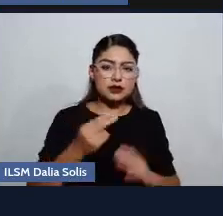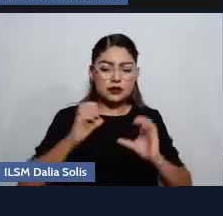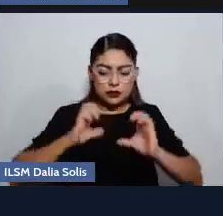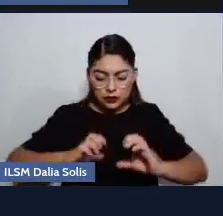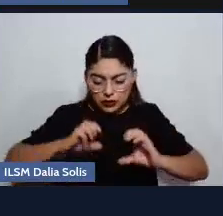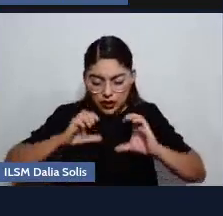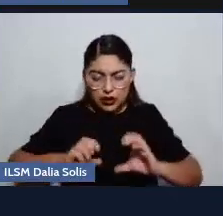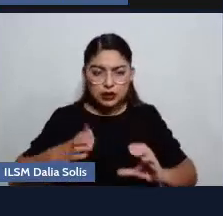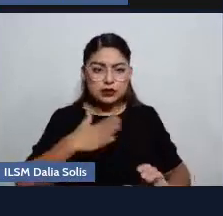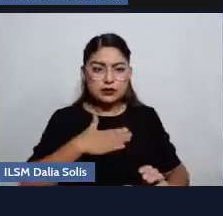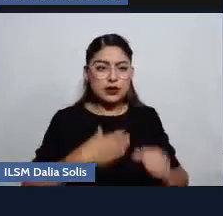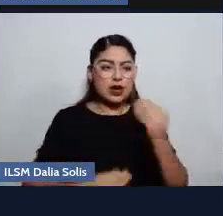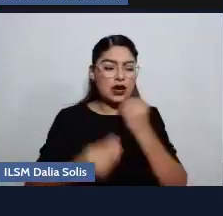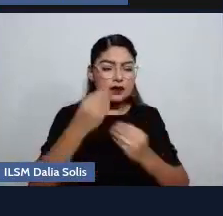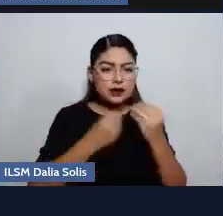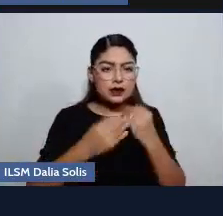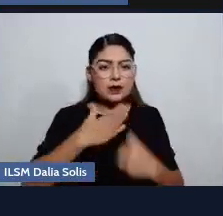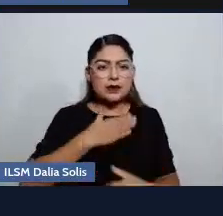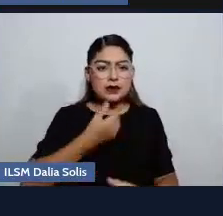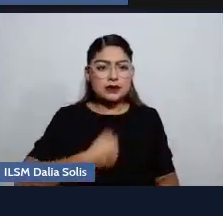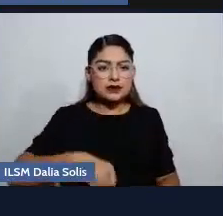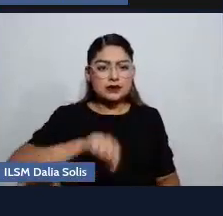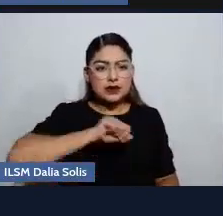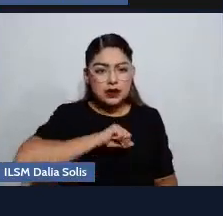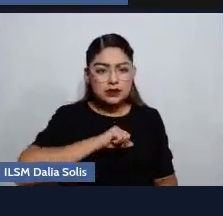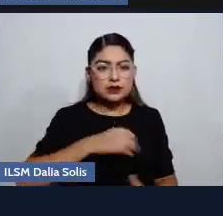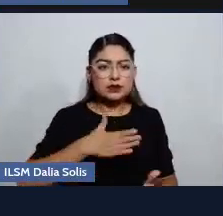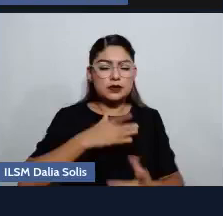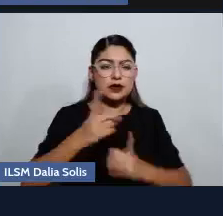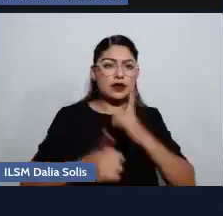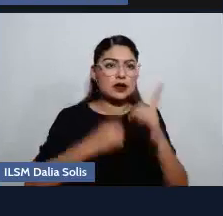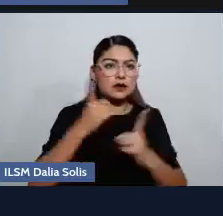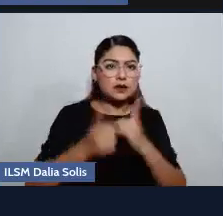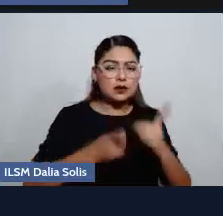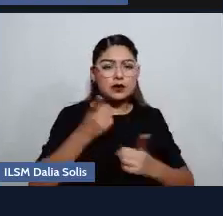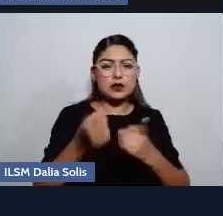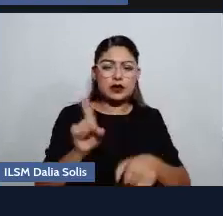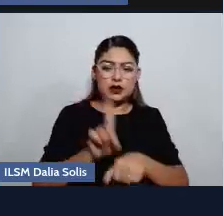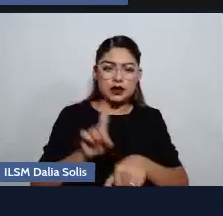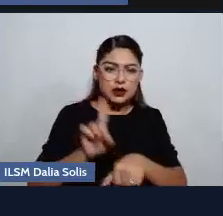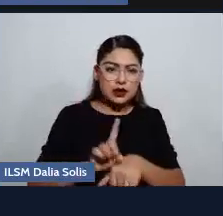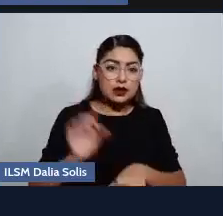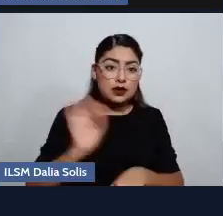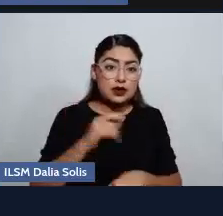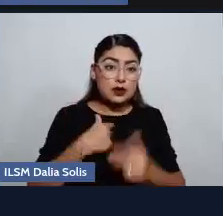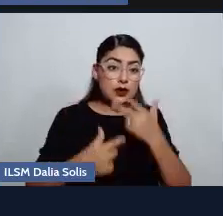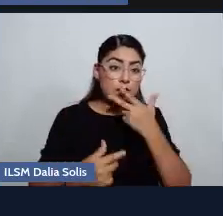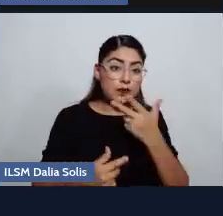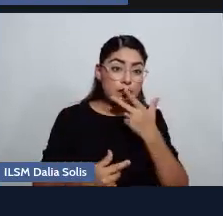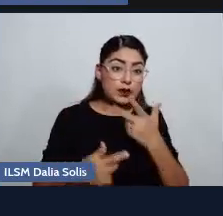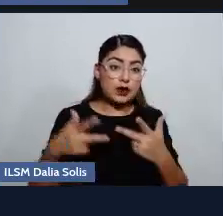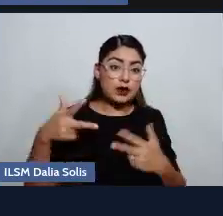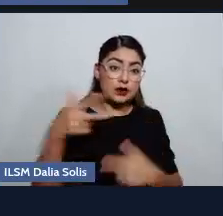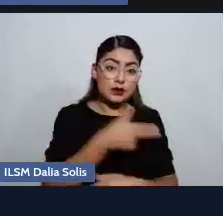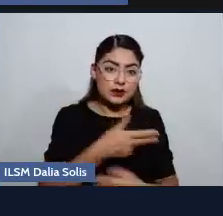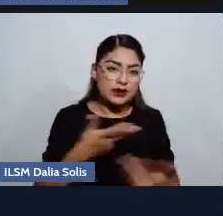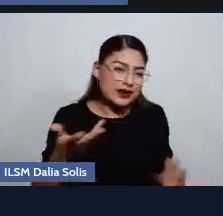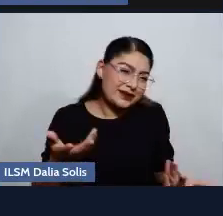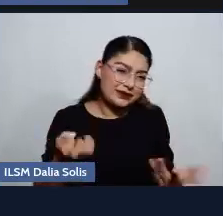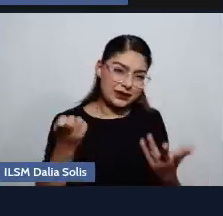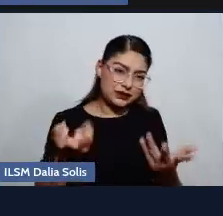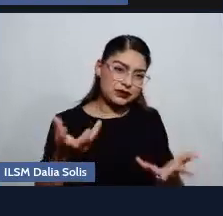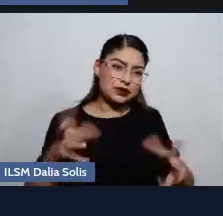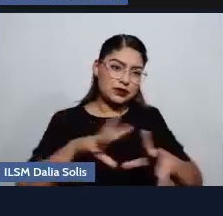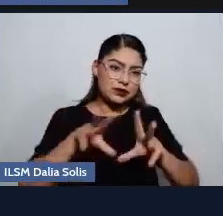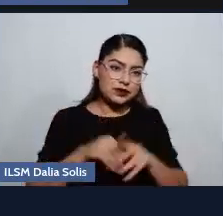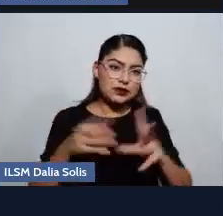cuidar nuestra salud, haciendo deporte, a lo mejor, no sé, dejar de fumar, etcétera, no sé, cualquier cosa que sume